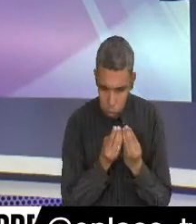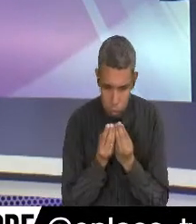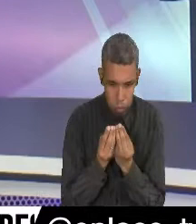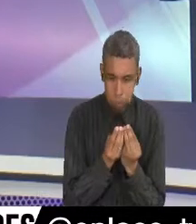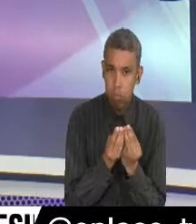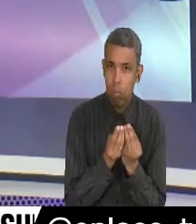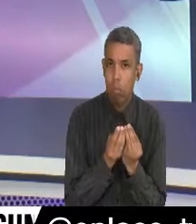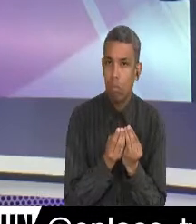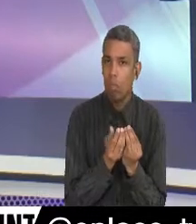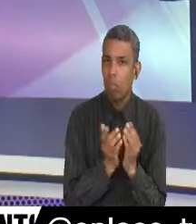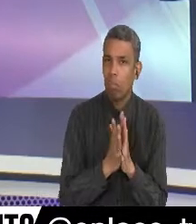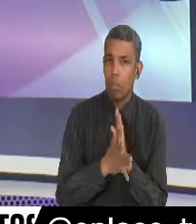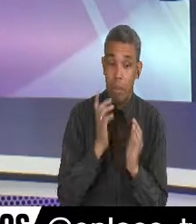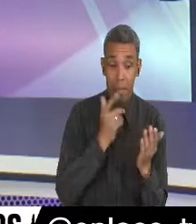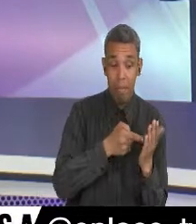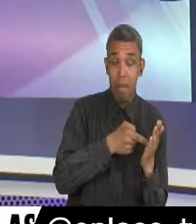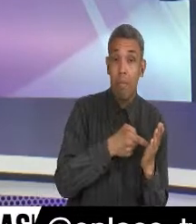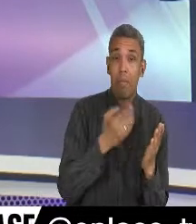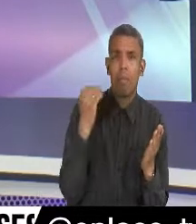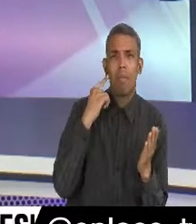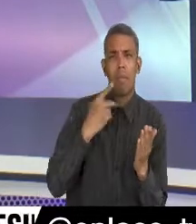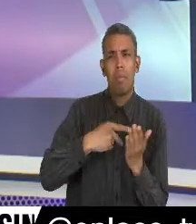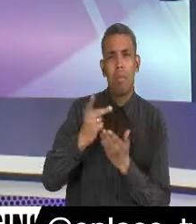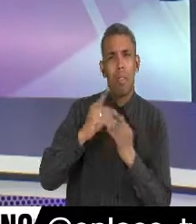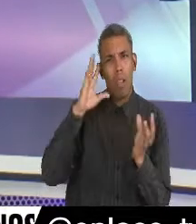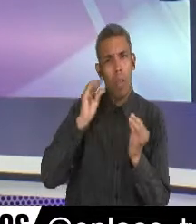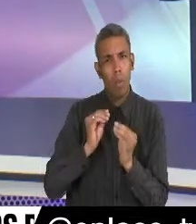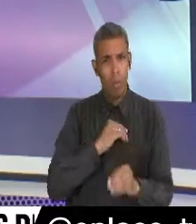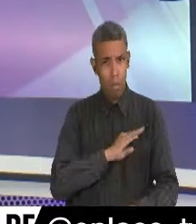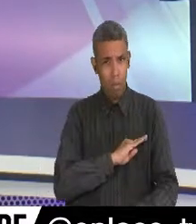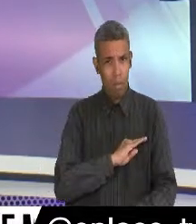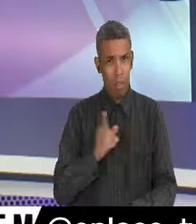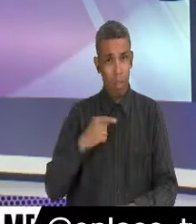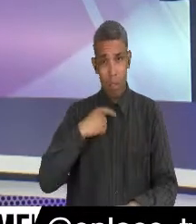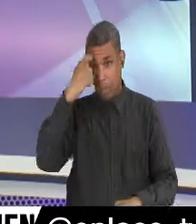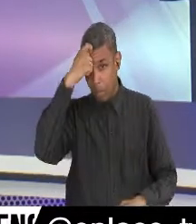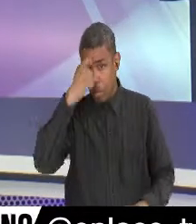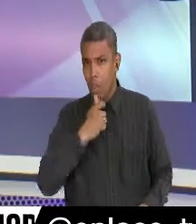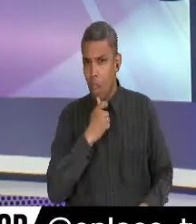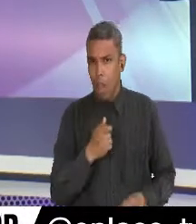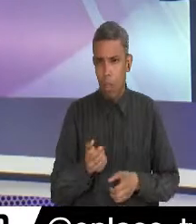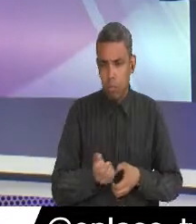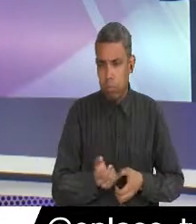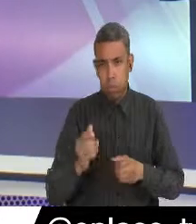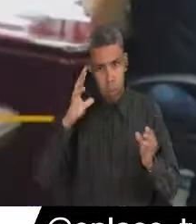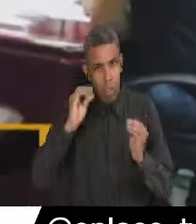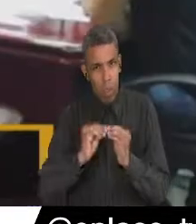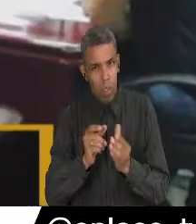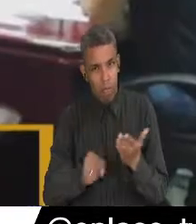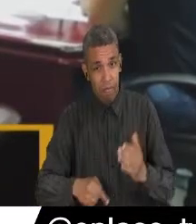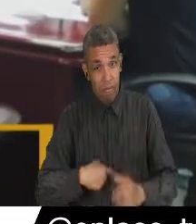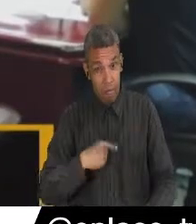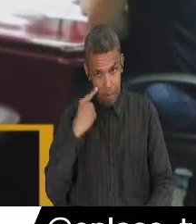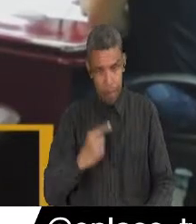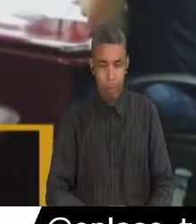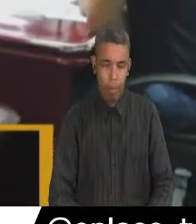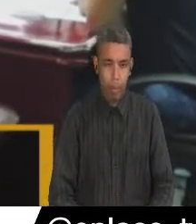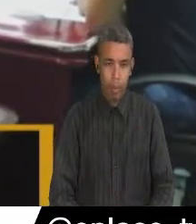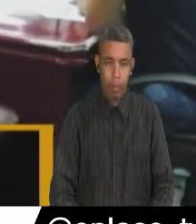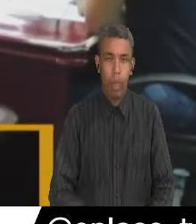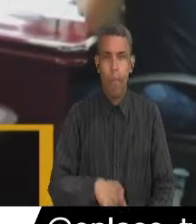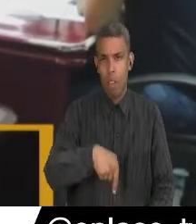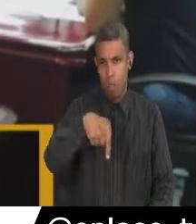que permitirá la firma de un convenio sin descuento alguno entre el municipio y el Cuerpo de Bomberos Voluntarios de Barranca Bermeja. Sesiona este martes el Consejo